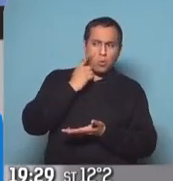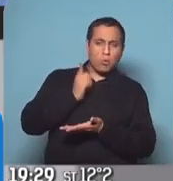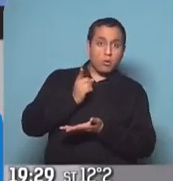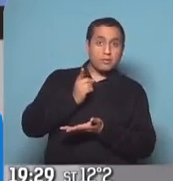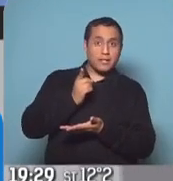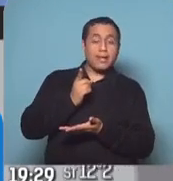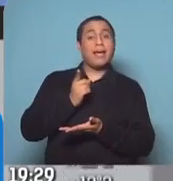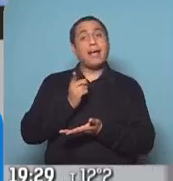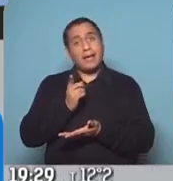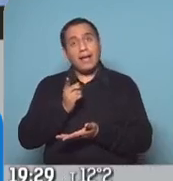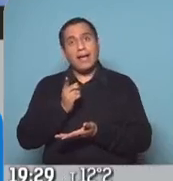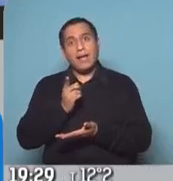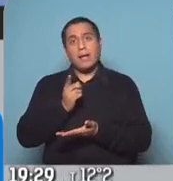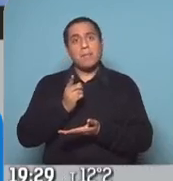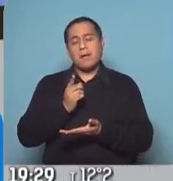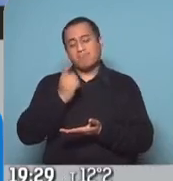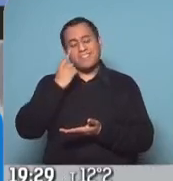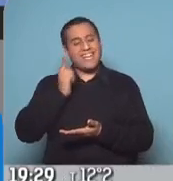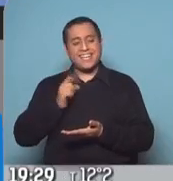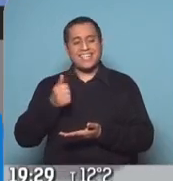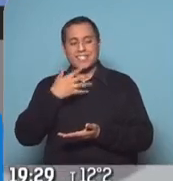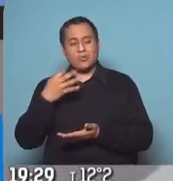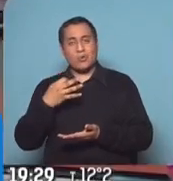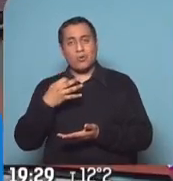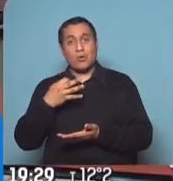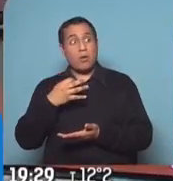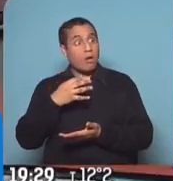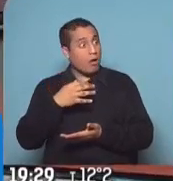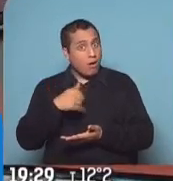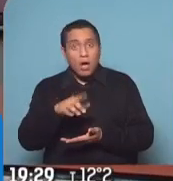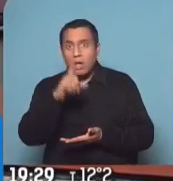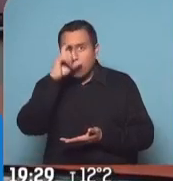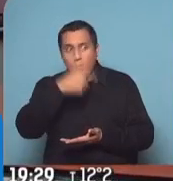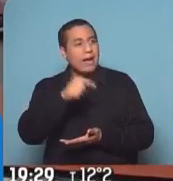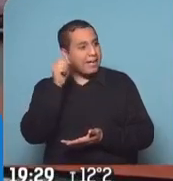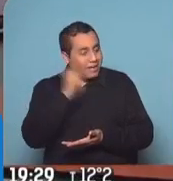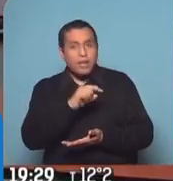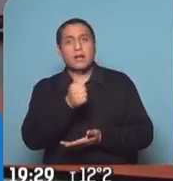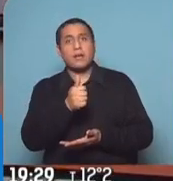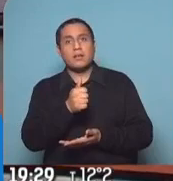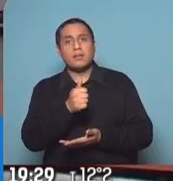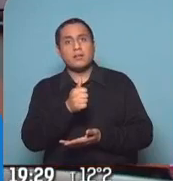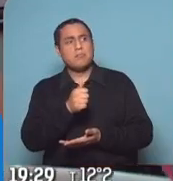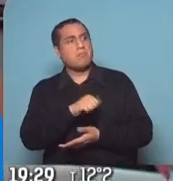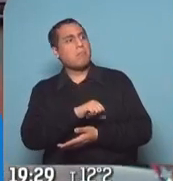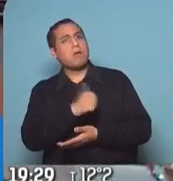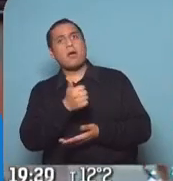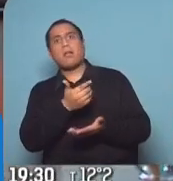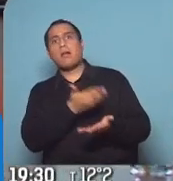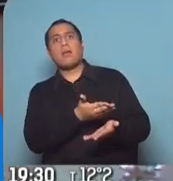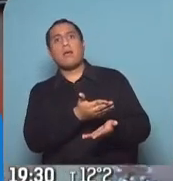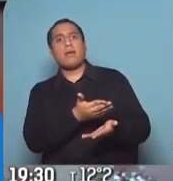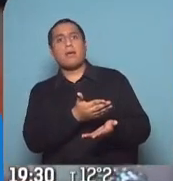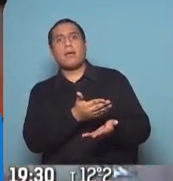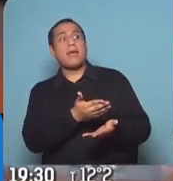tiempos no estaba como para que gane otro, y sin Ujú, embargo Fernando de la Rúa ganó él, ganó él. No se ganó